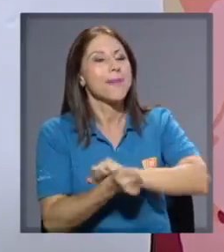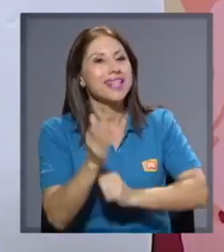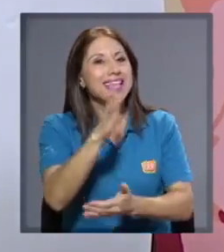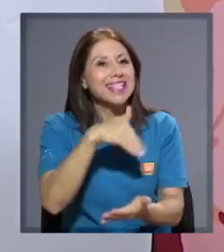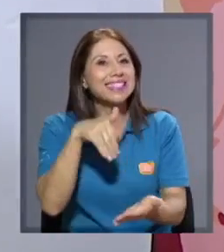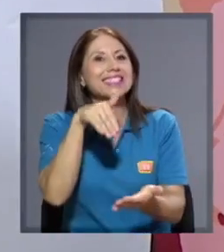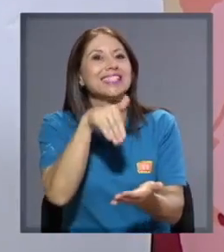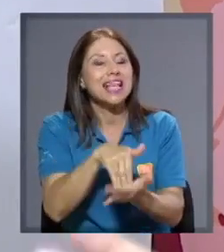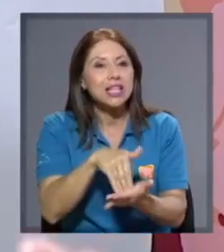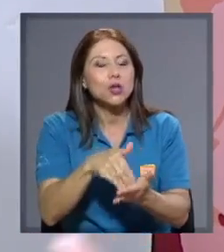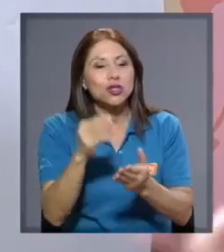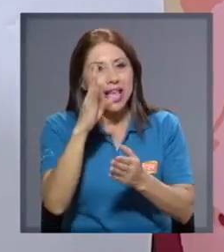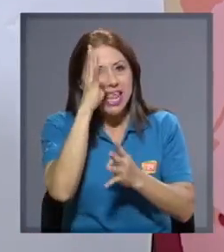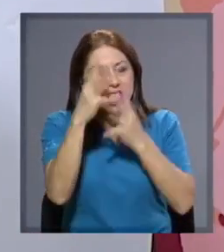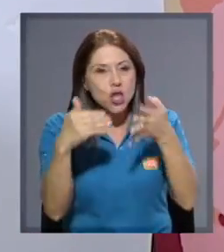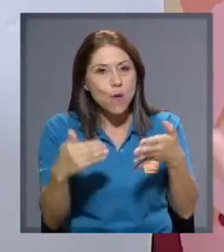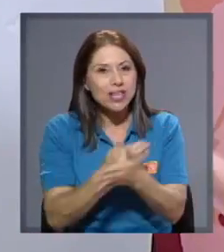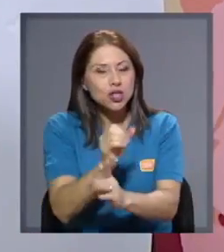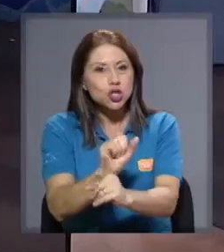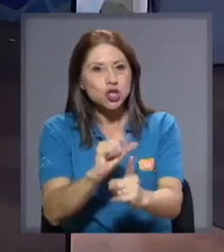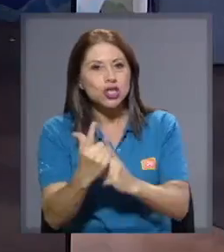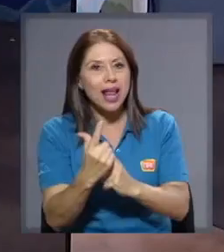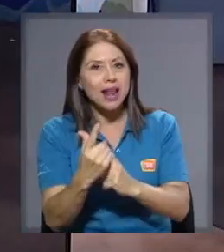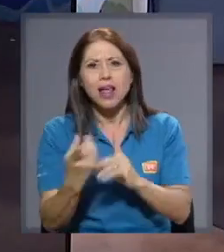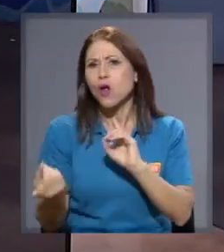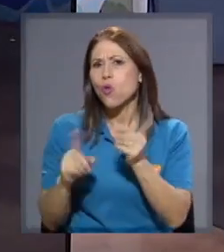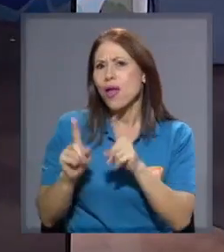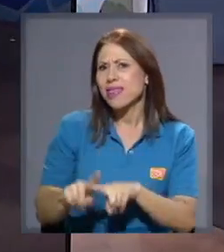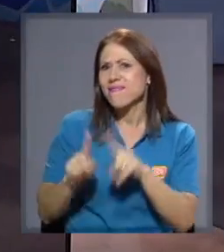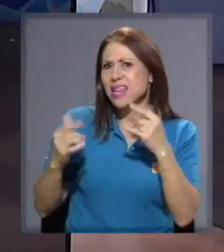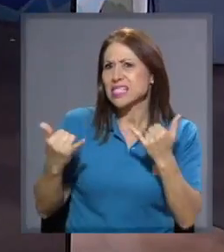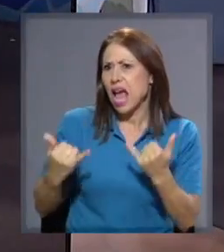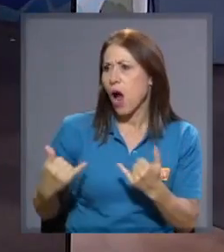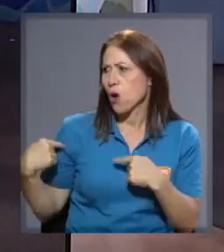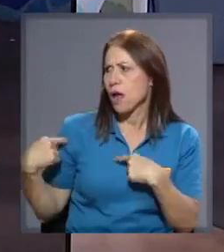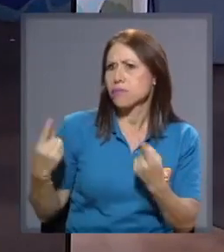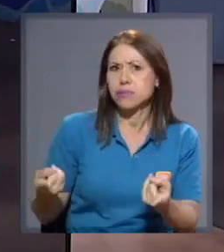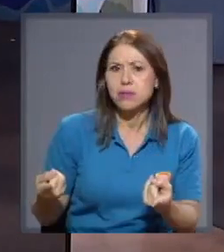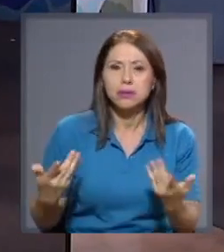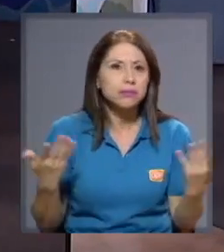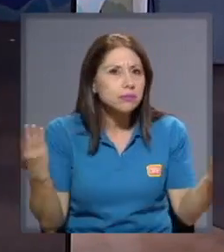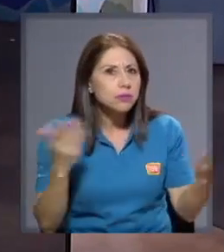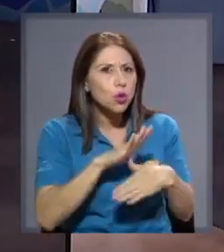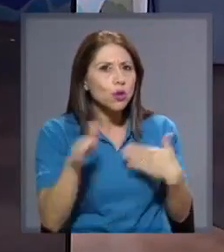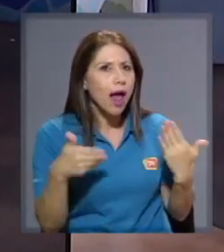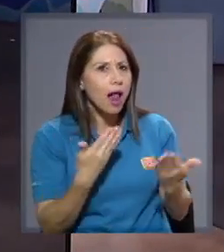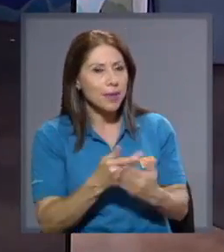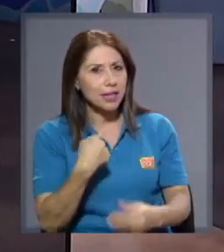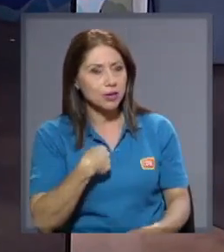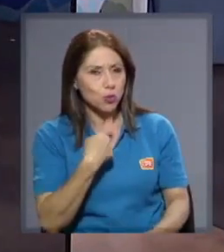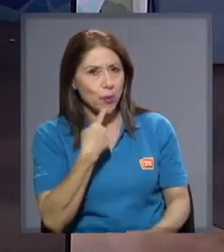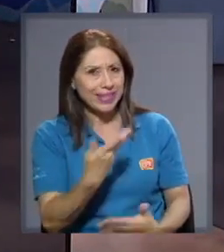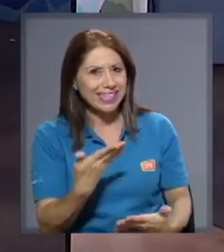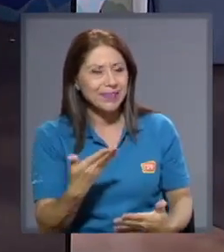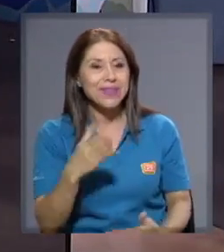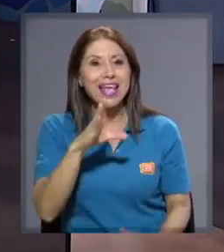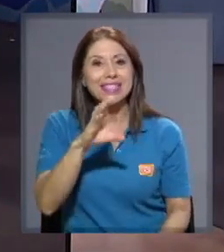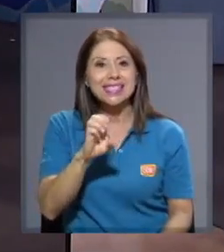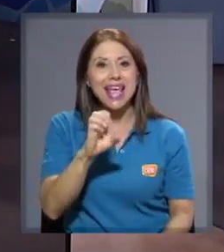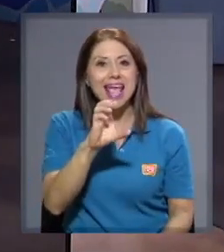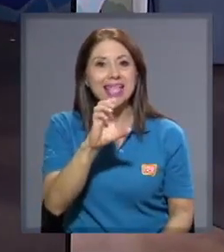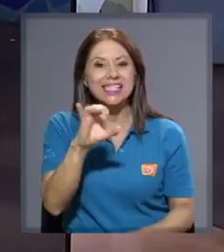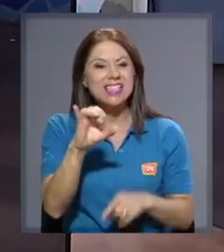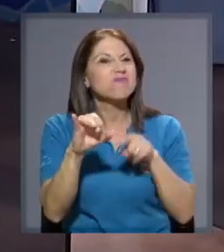social y cuál diferencia va a tener con el estado hasta el nombre totalmente o sea le voy a decir una cosa no sé si son